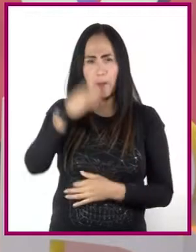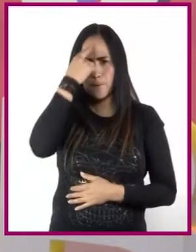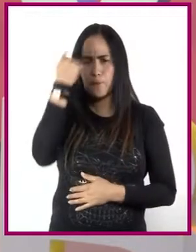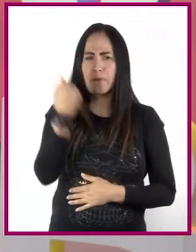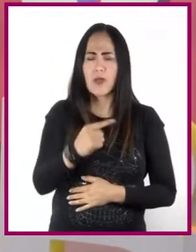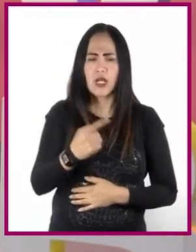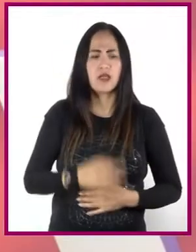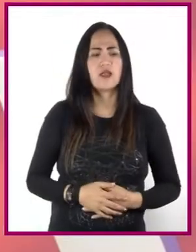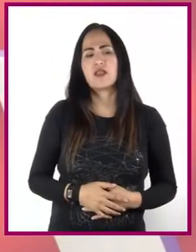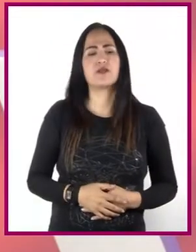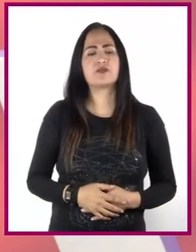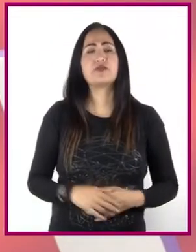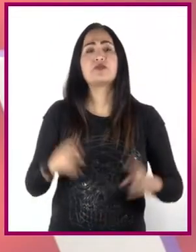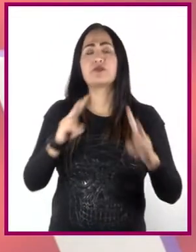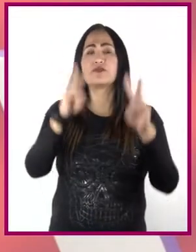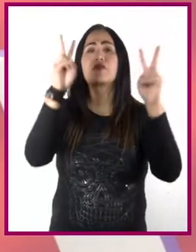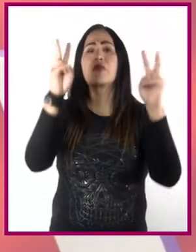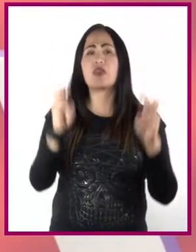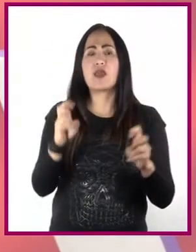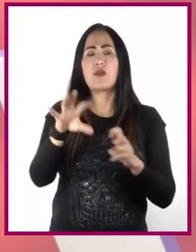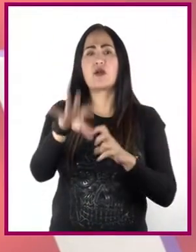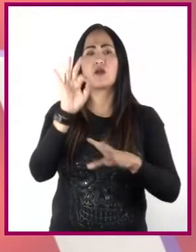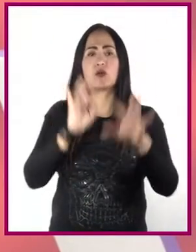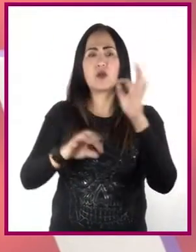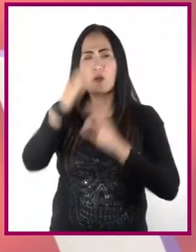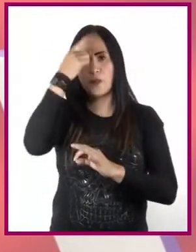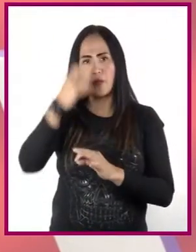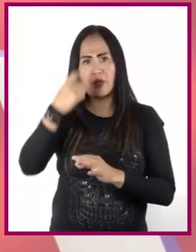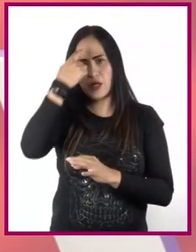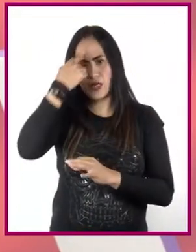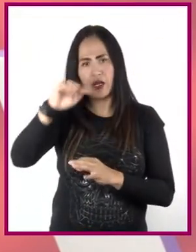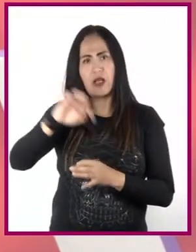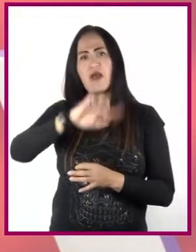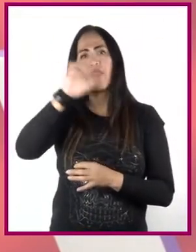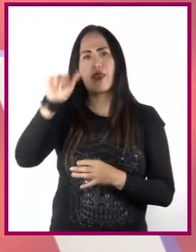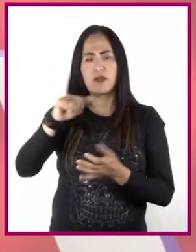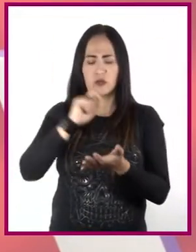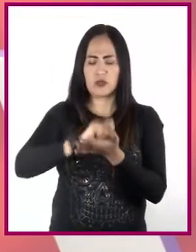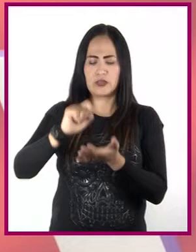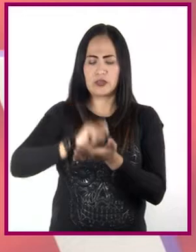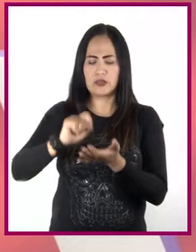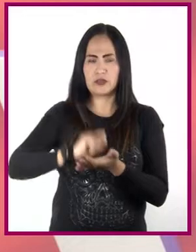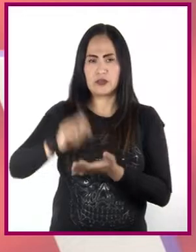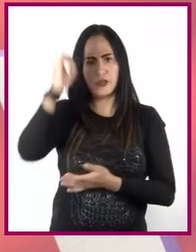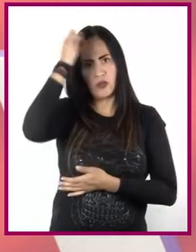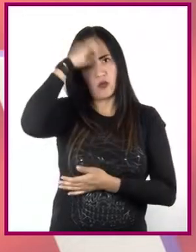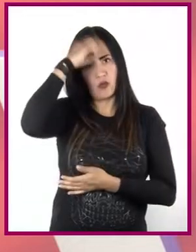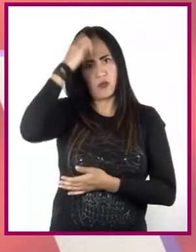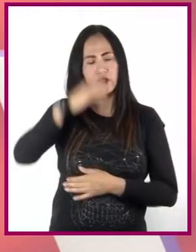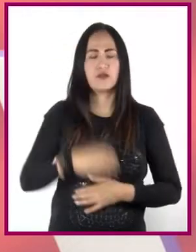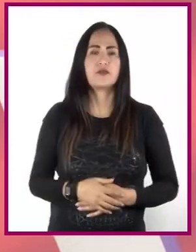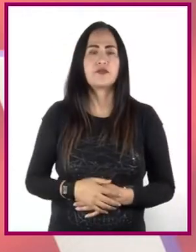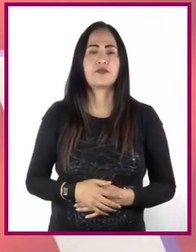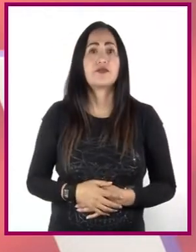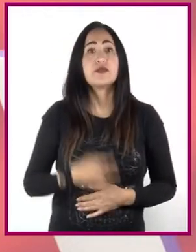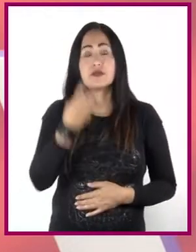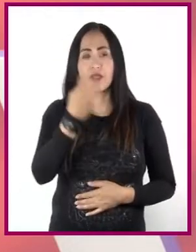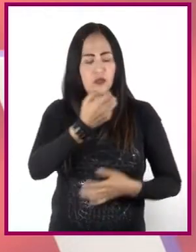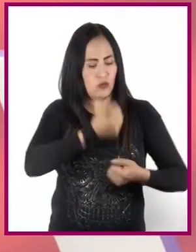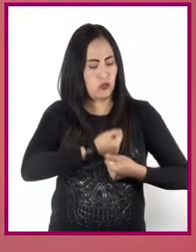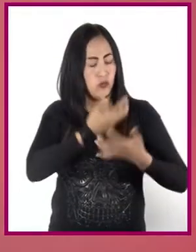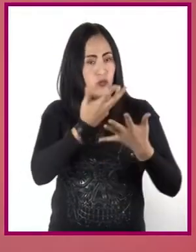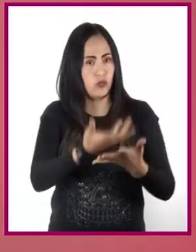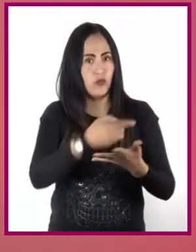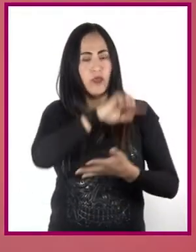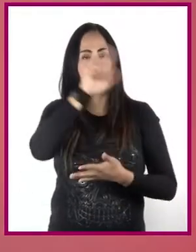de seleccionar temas para artículos de opinión. Esto con la finalidad de que la opinión externada logre el efecto